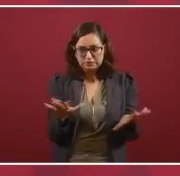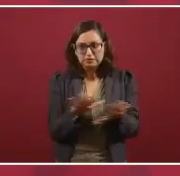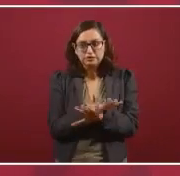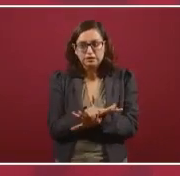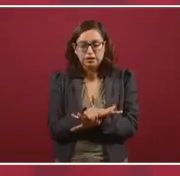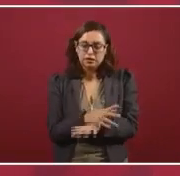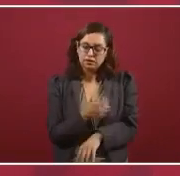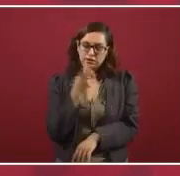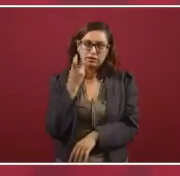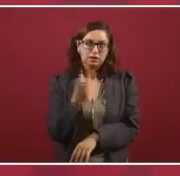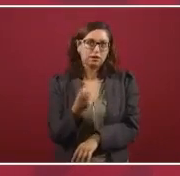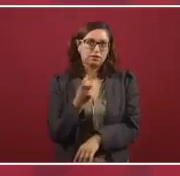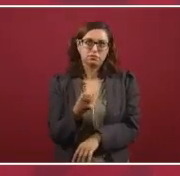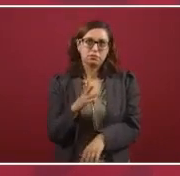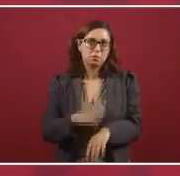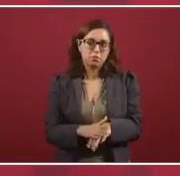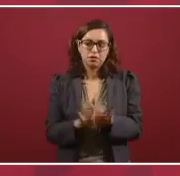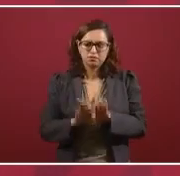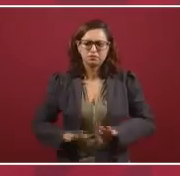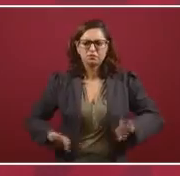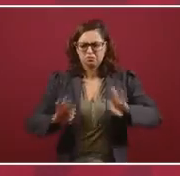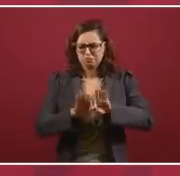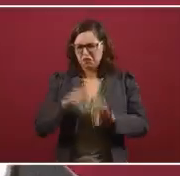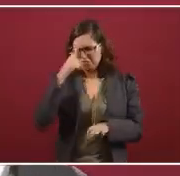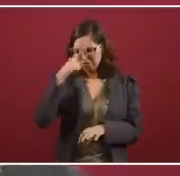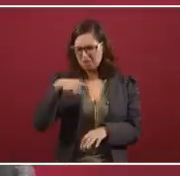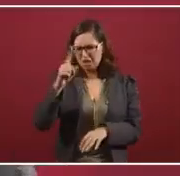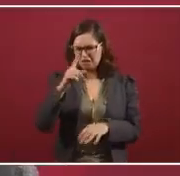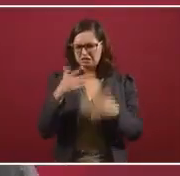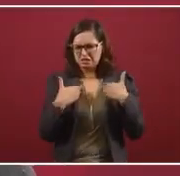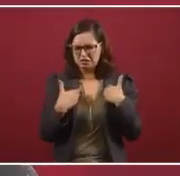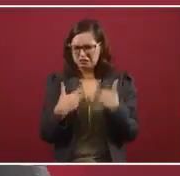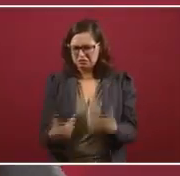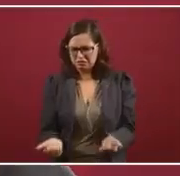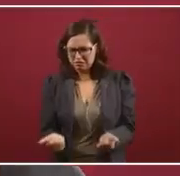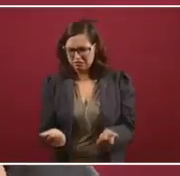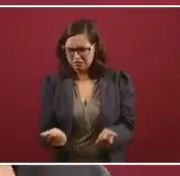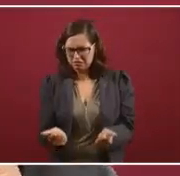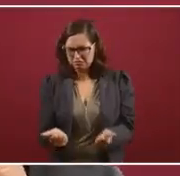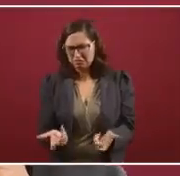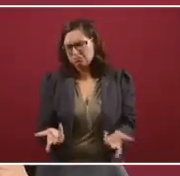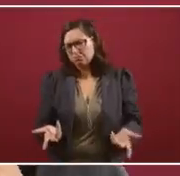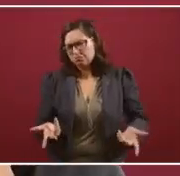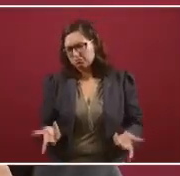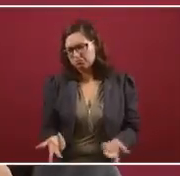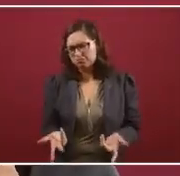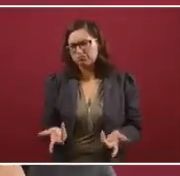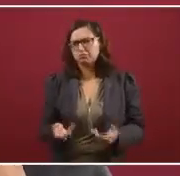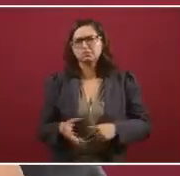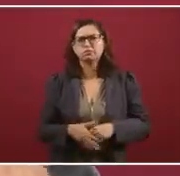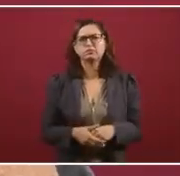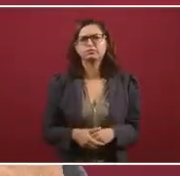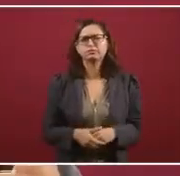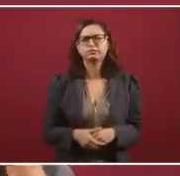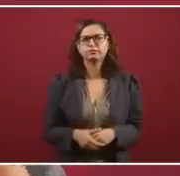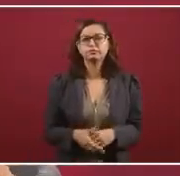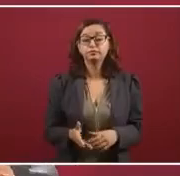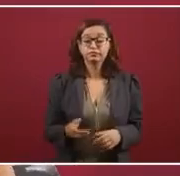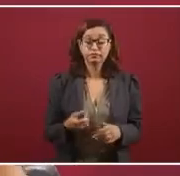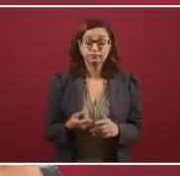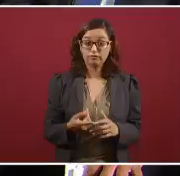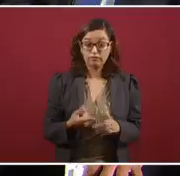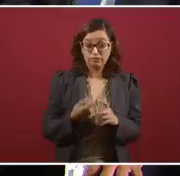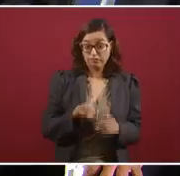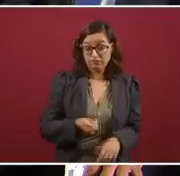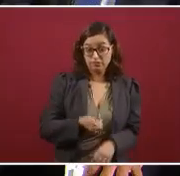no es muy difícil entender. De una tarifa que estaba originalmente establecida